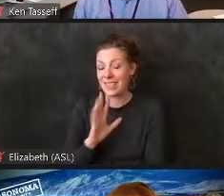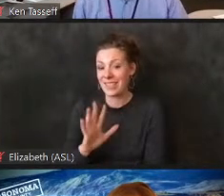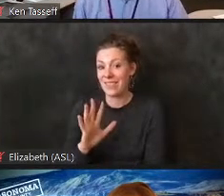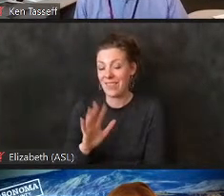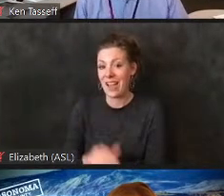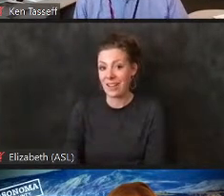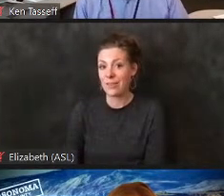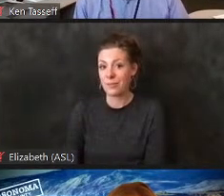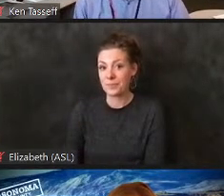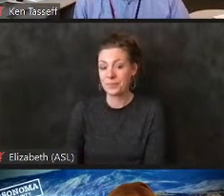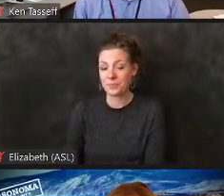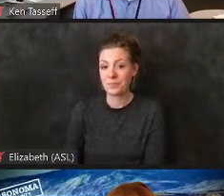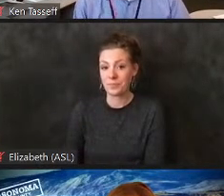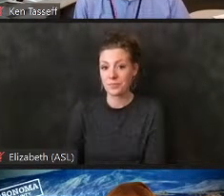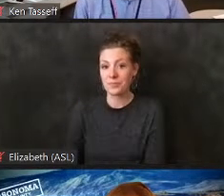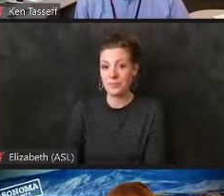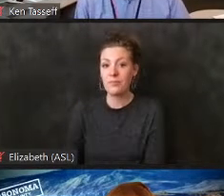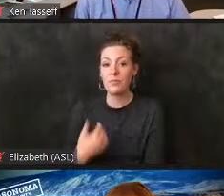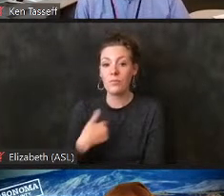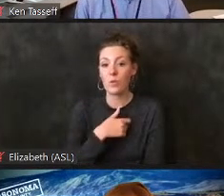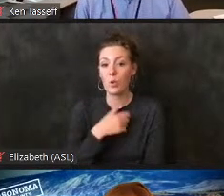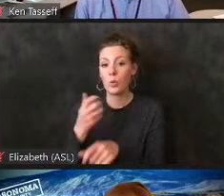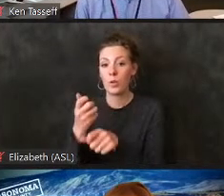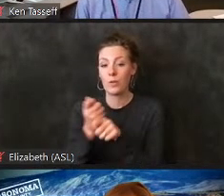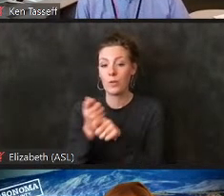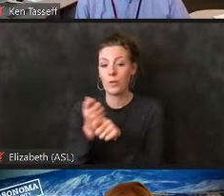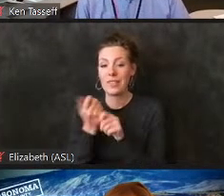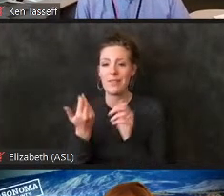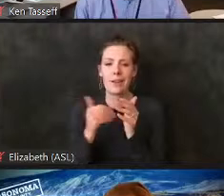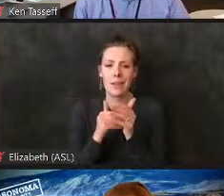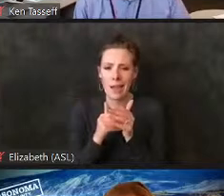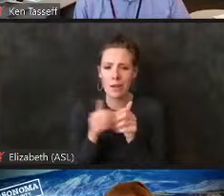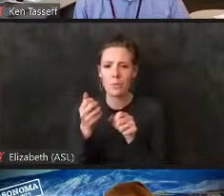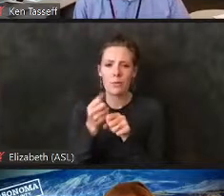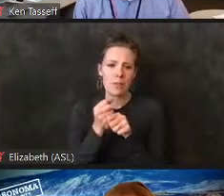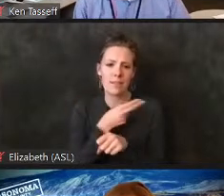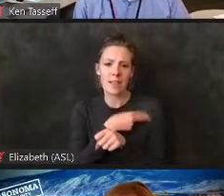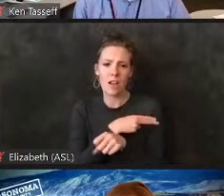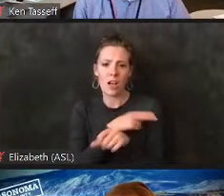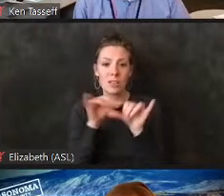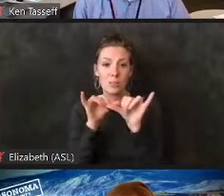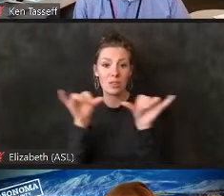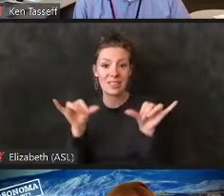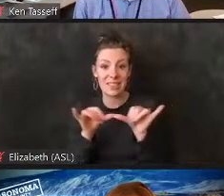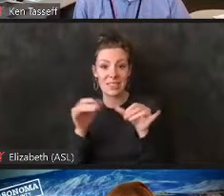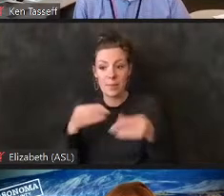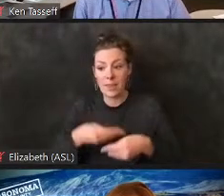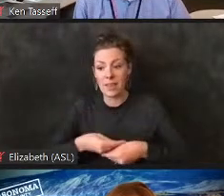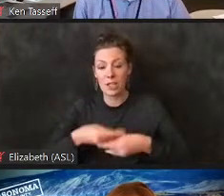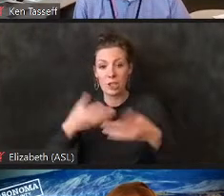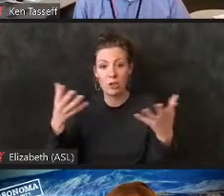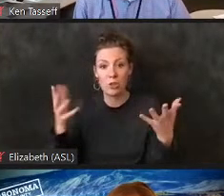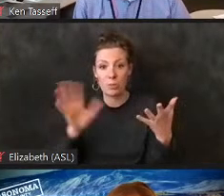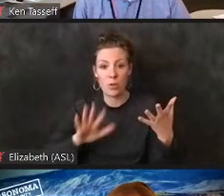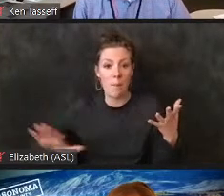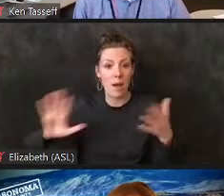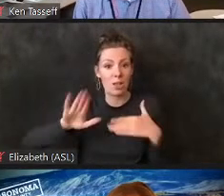tiene 1.5 millón de miembros que están arriba de 65